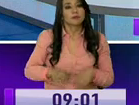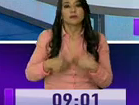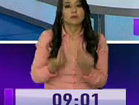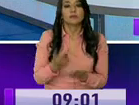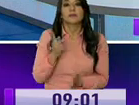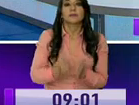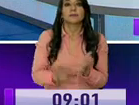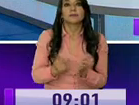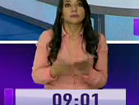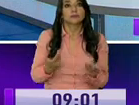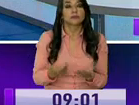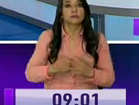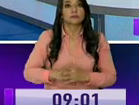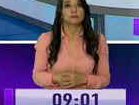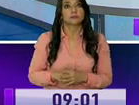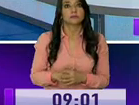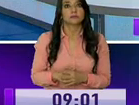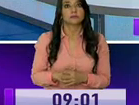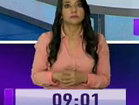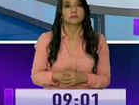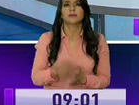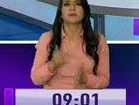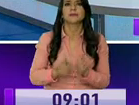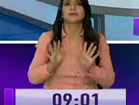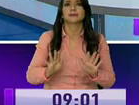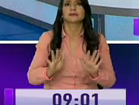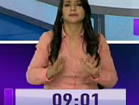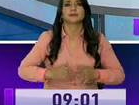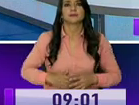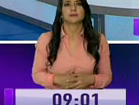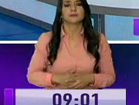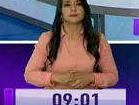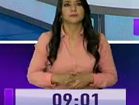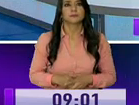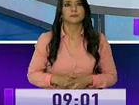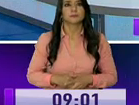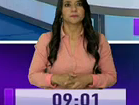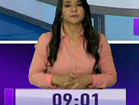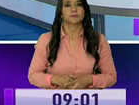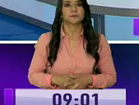esta hora de la mañana cuando son las 9:01. ¿Qué pasa por allá?